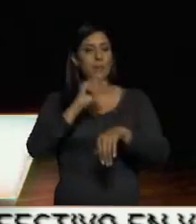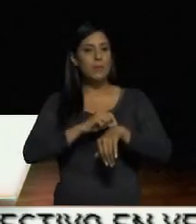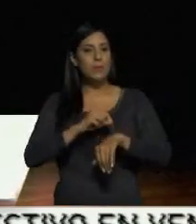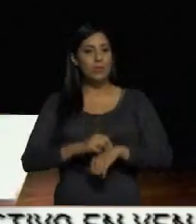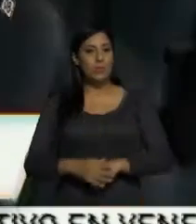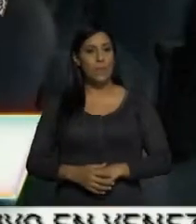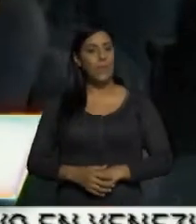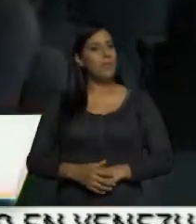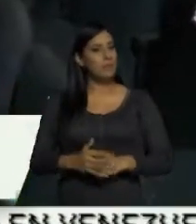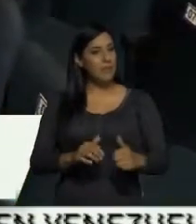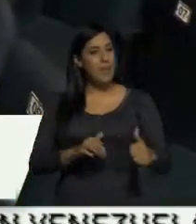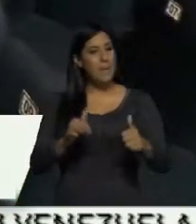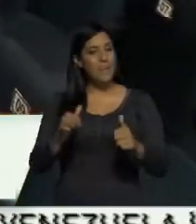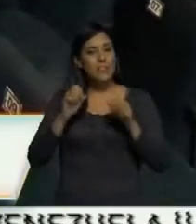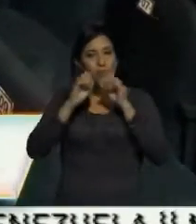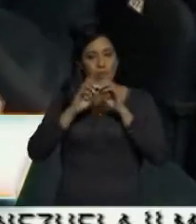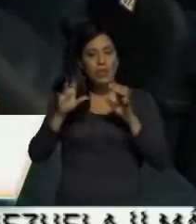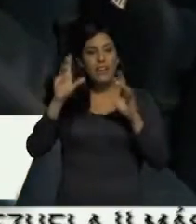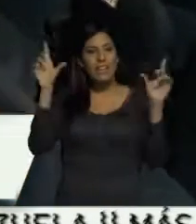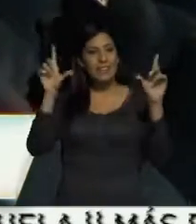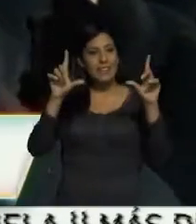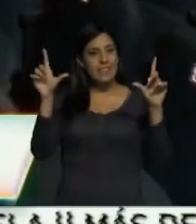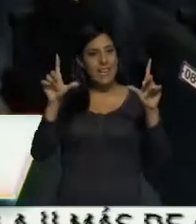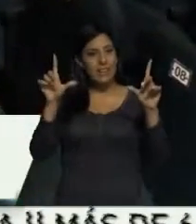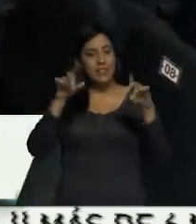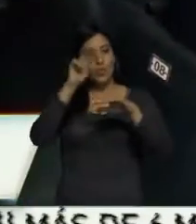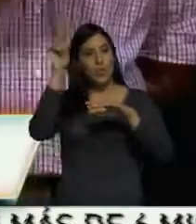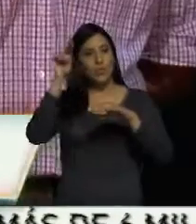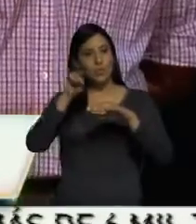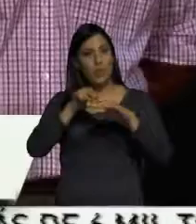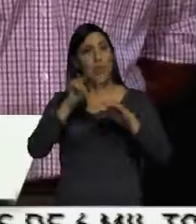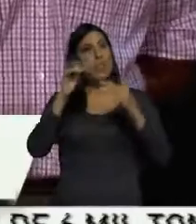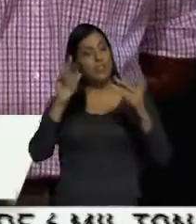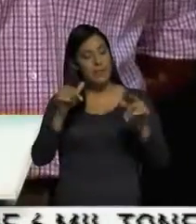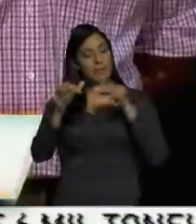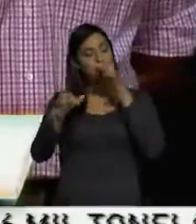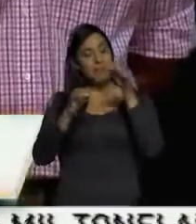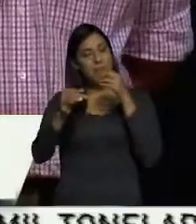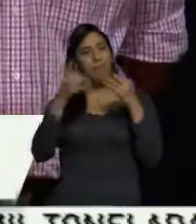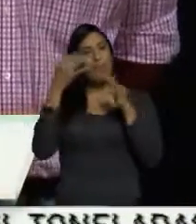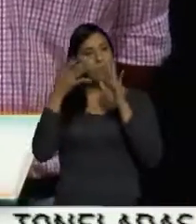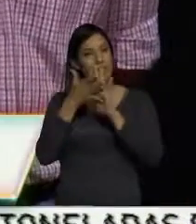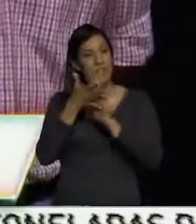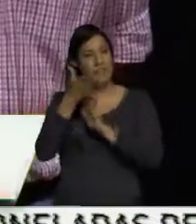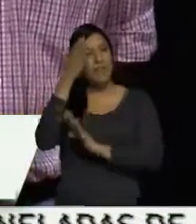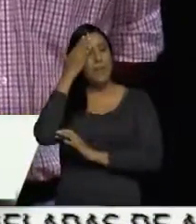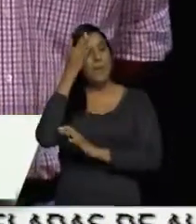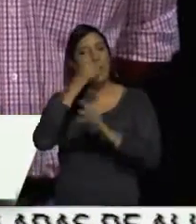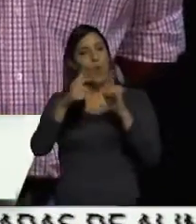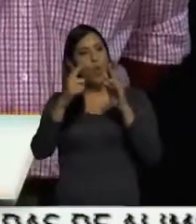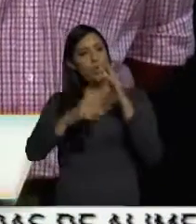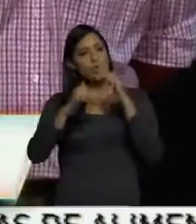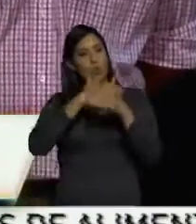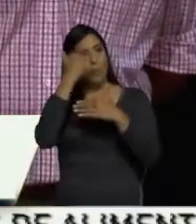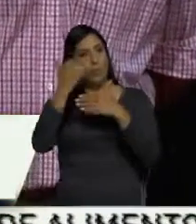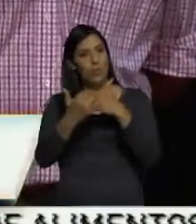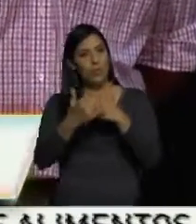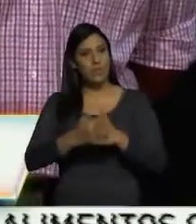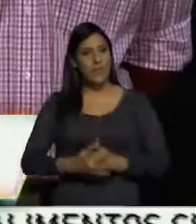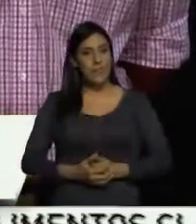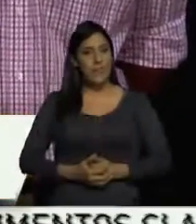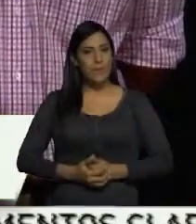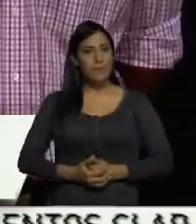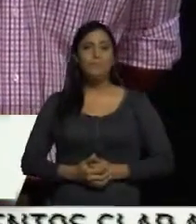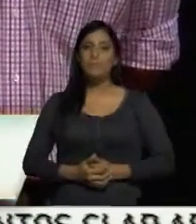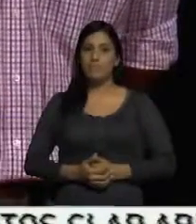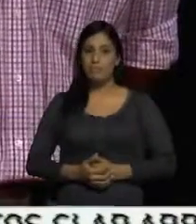minutos que será transmitido por televisión nacional asimismo mesut y dio a conocer otros proyectos vamos